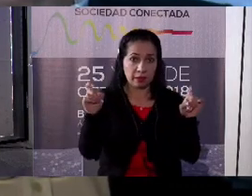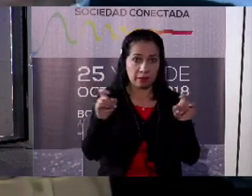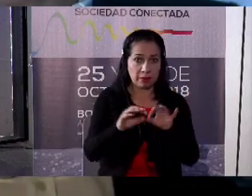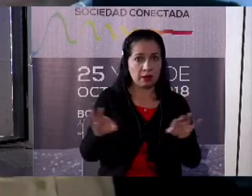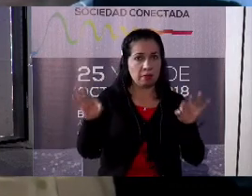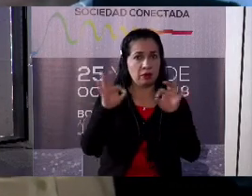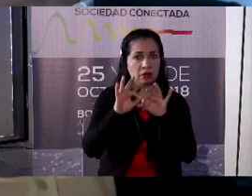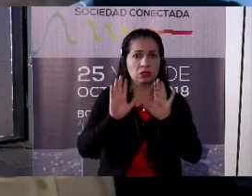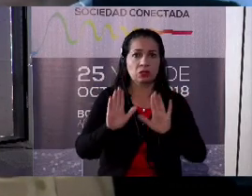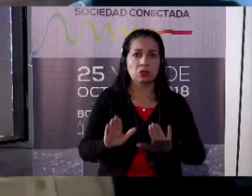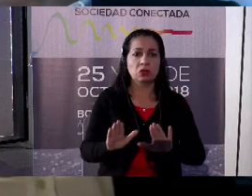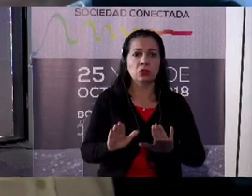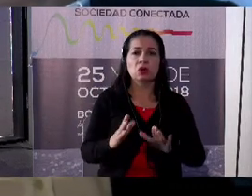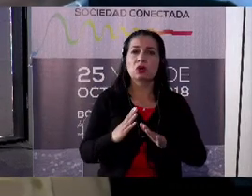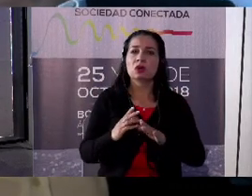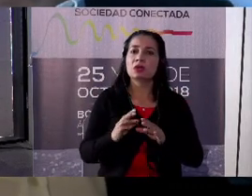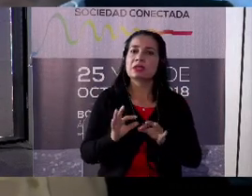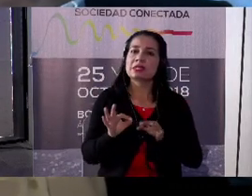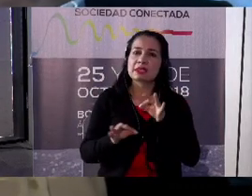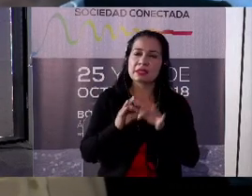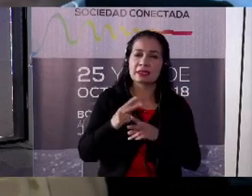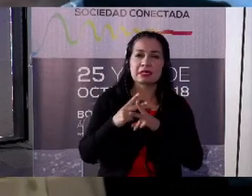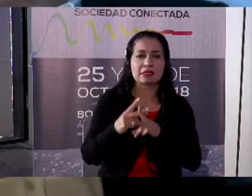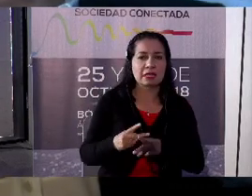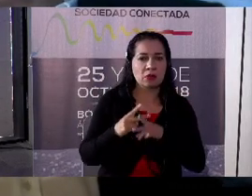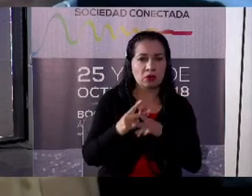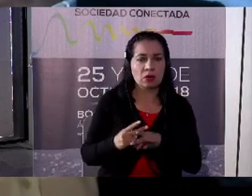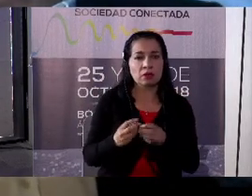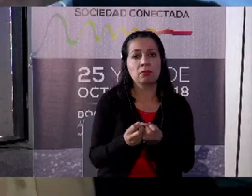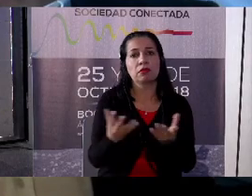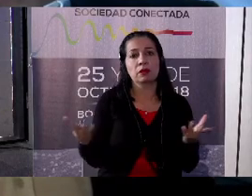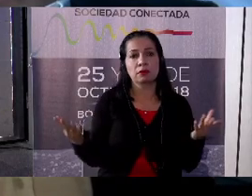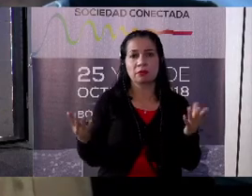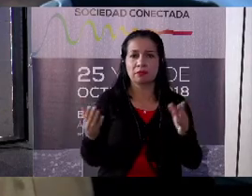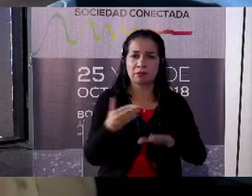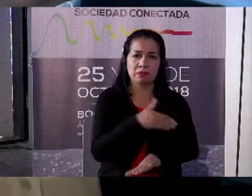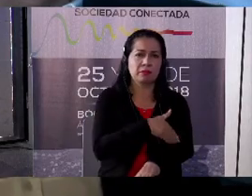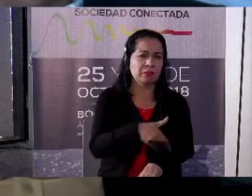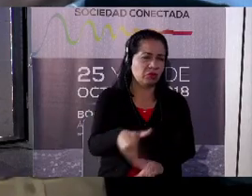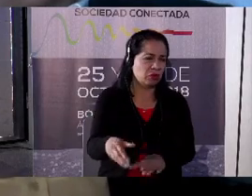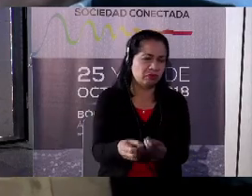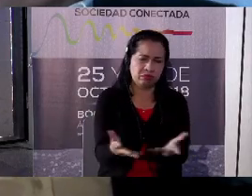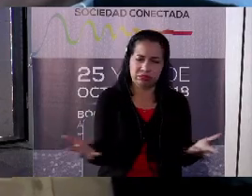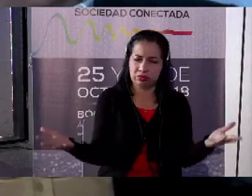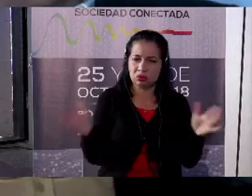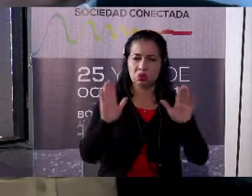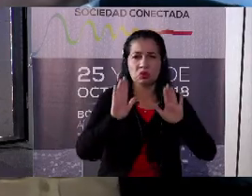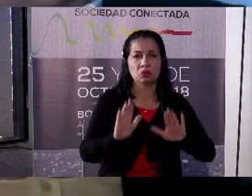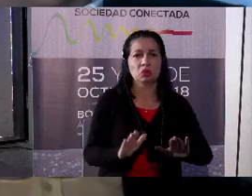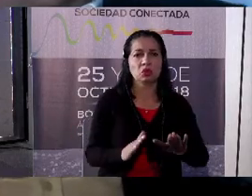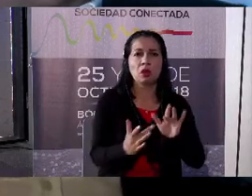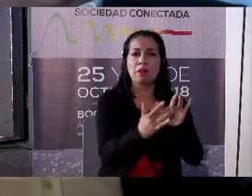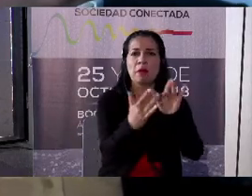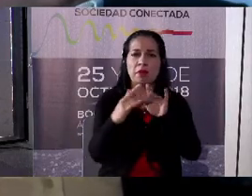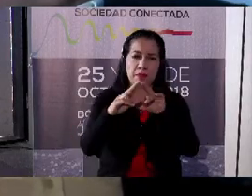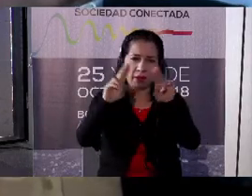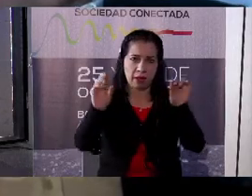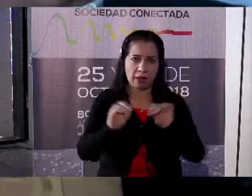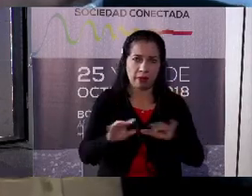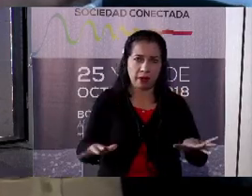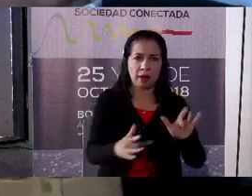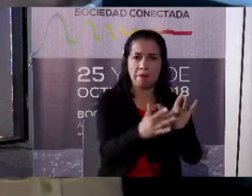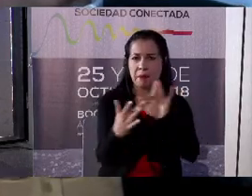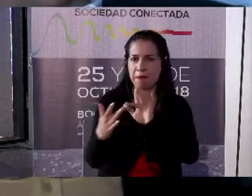son los temas de ciberseguridad y el hecho de tener miles de dispositivos millones o billones de dispositivos conectados eh